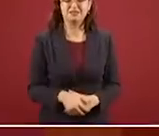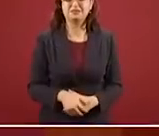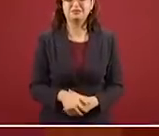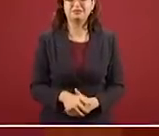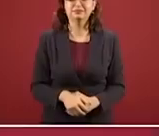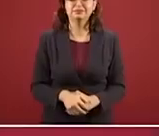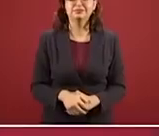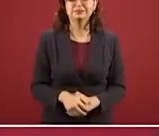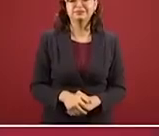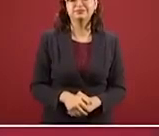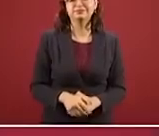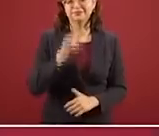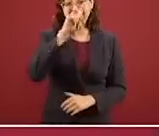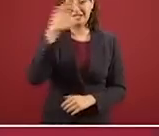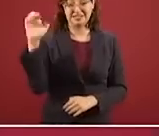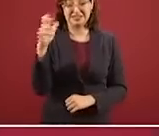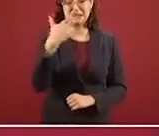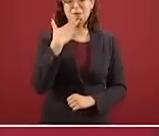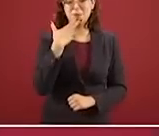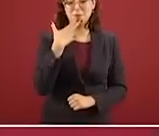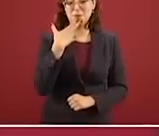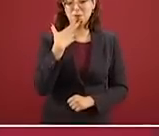Chihuahua,